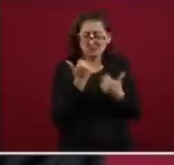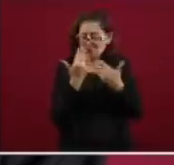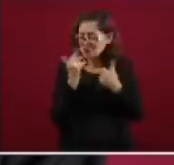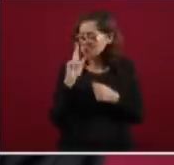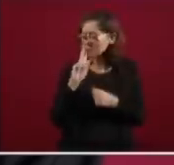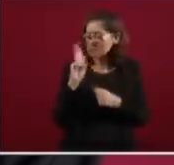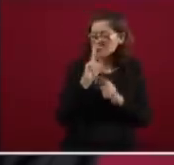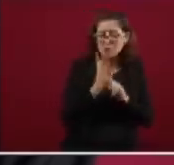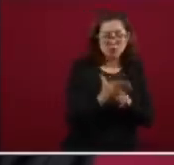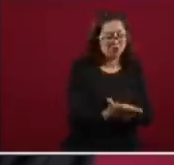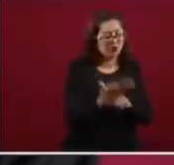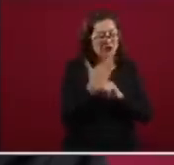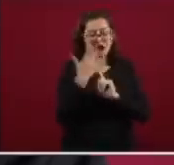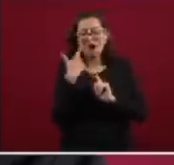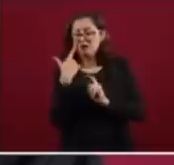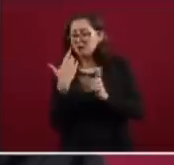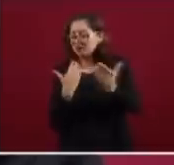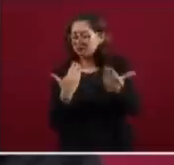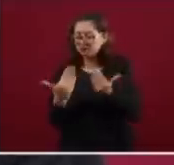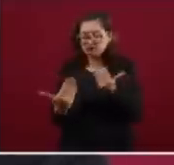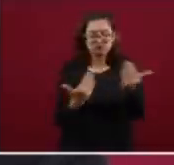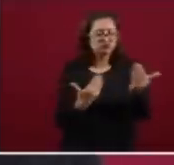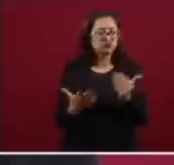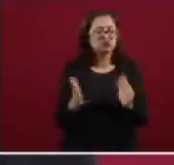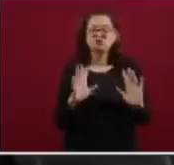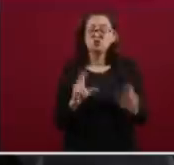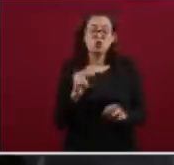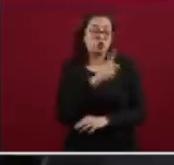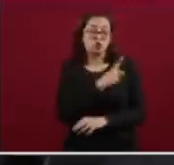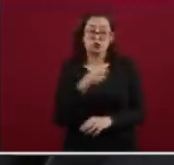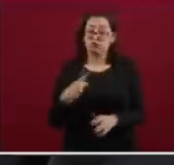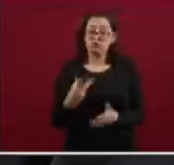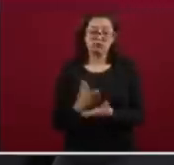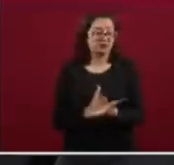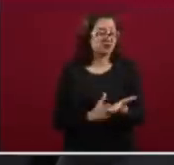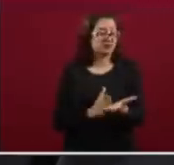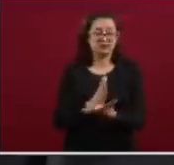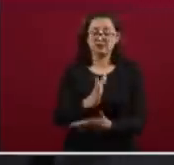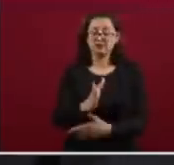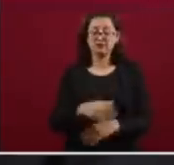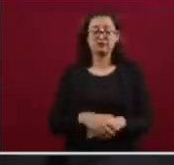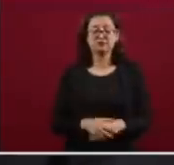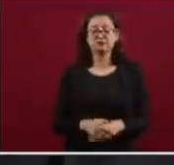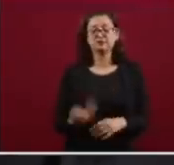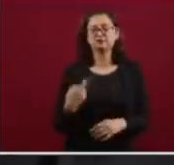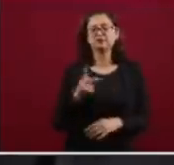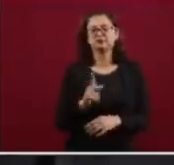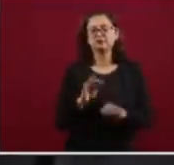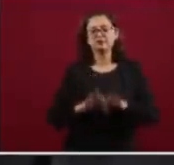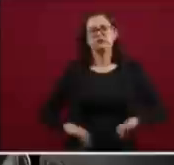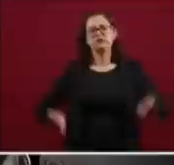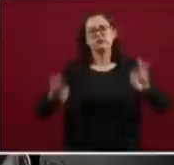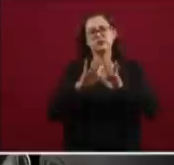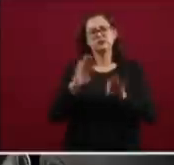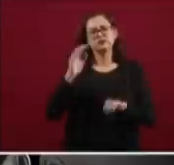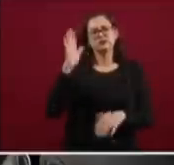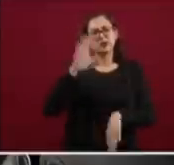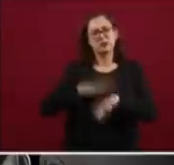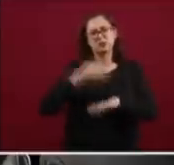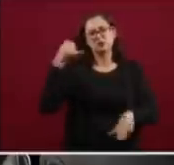para juzgar y además ni debería meterme pero si es importante la reflexión de